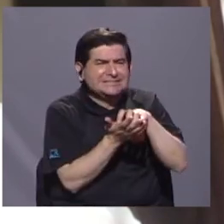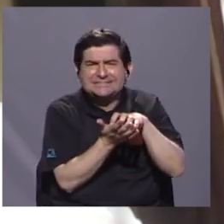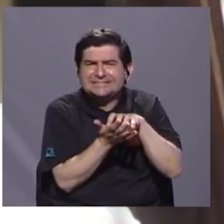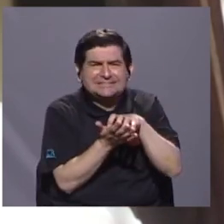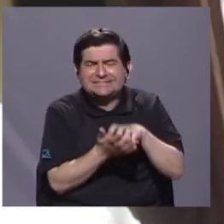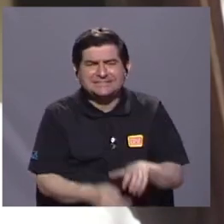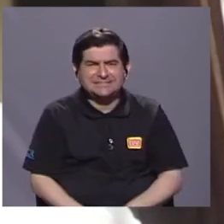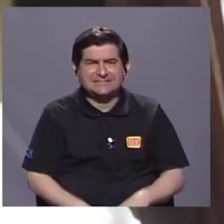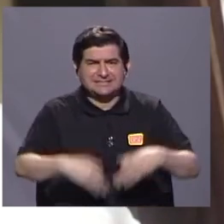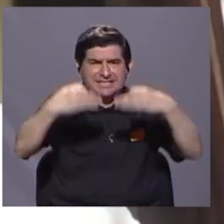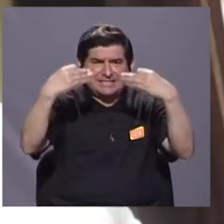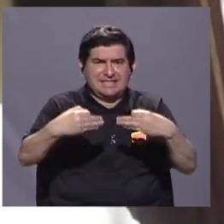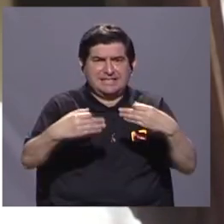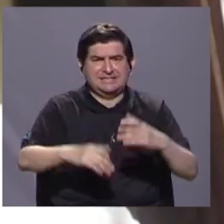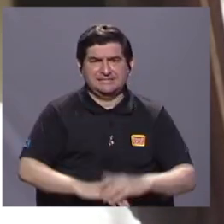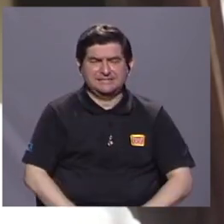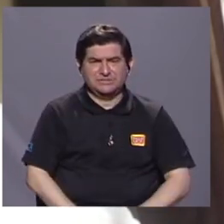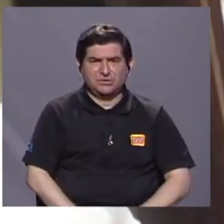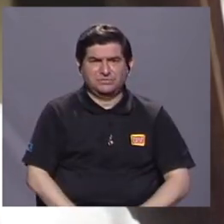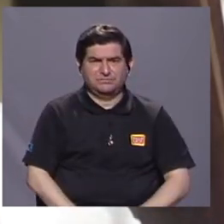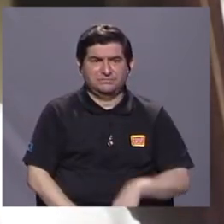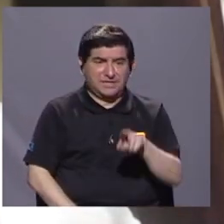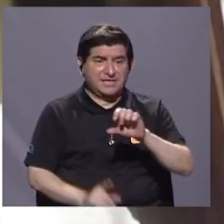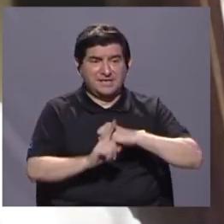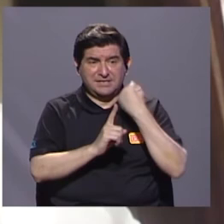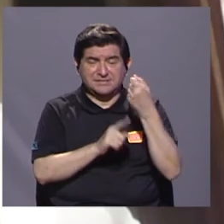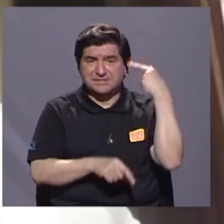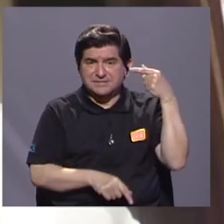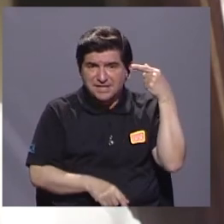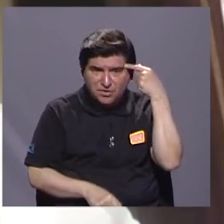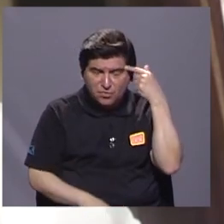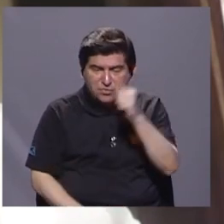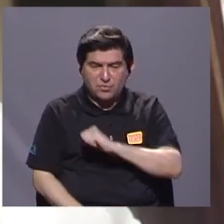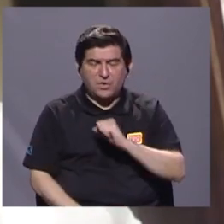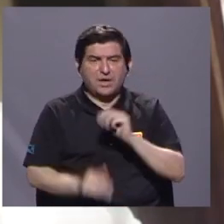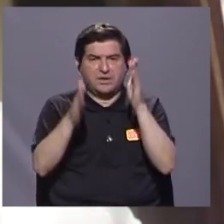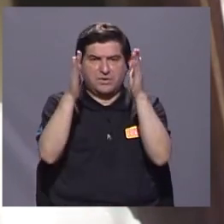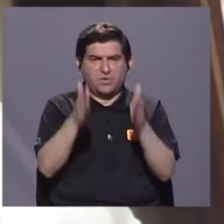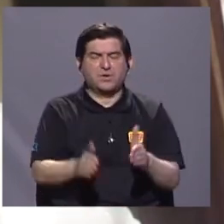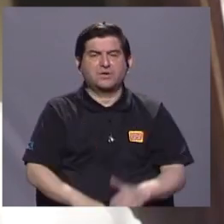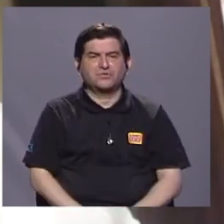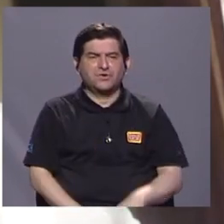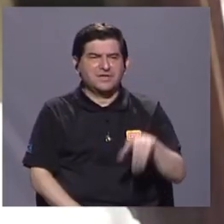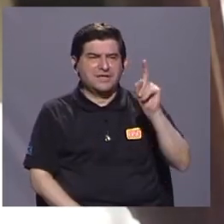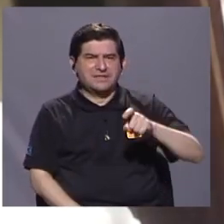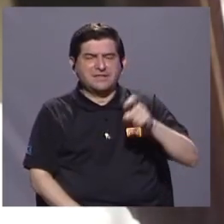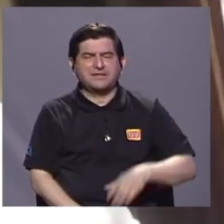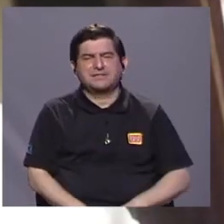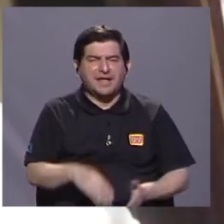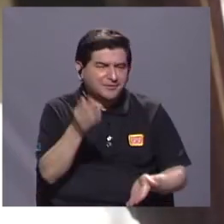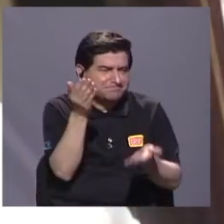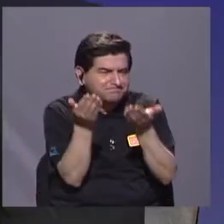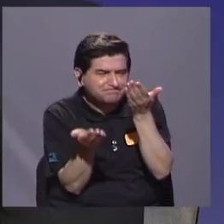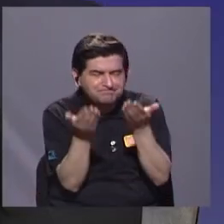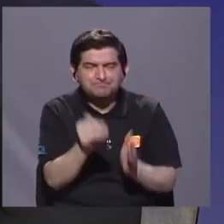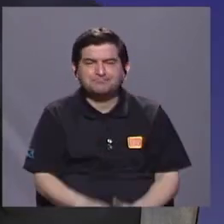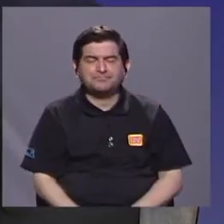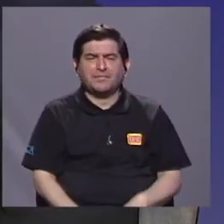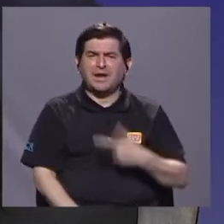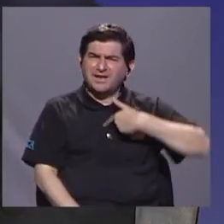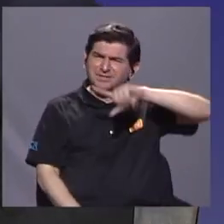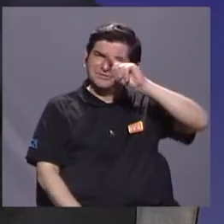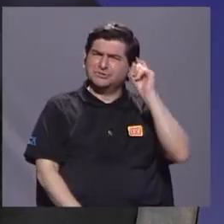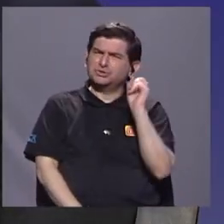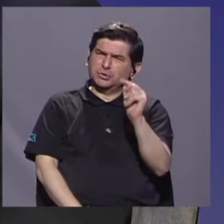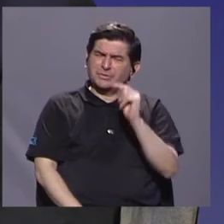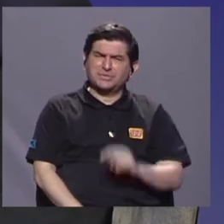sobre la toma de decisiones muy alta, ¿verdad? Que es algo que el gobierno y las autoridades van a tener que poner también en esa balanza. Casualmente le iba a